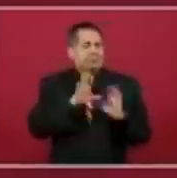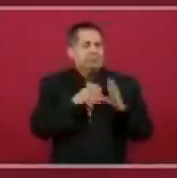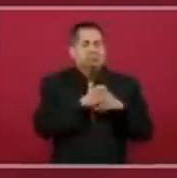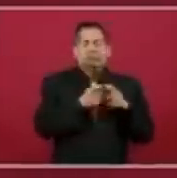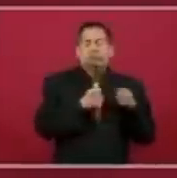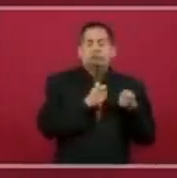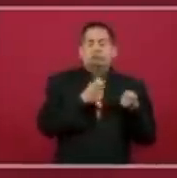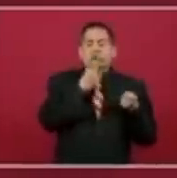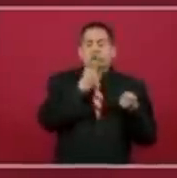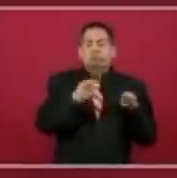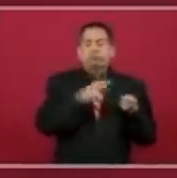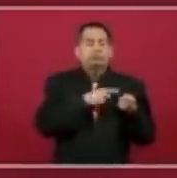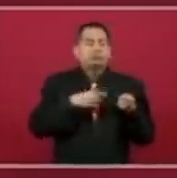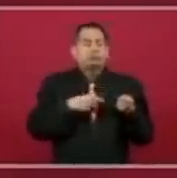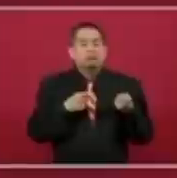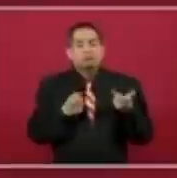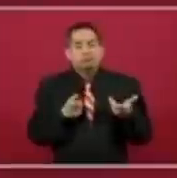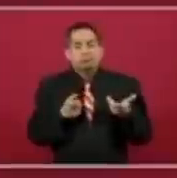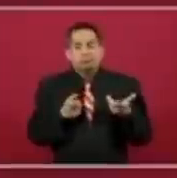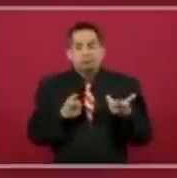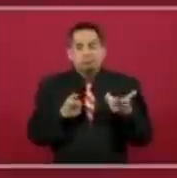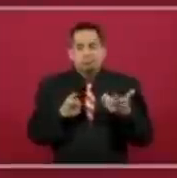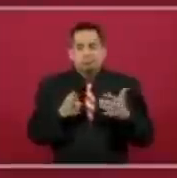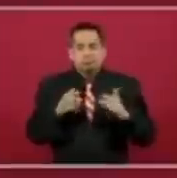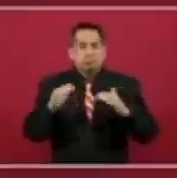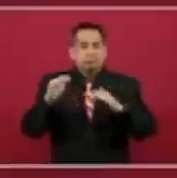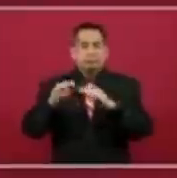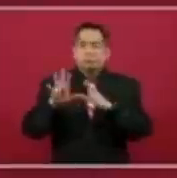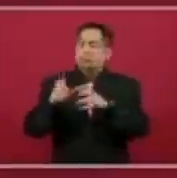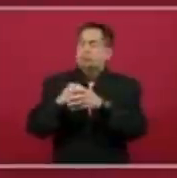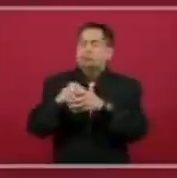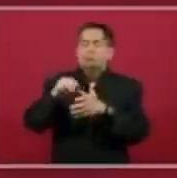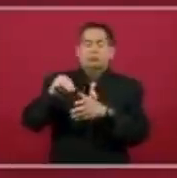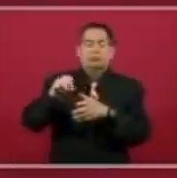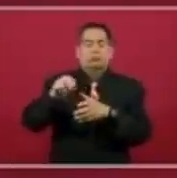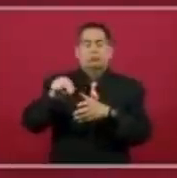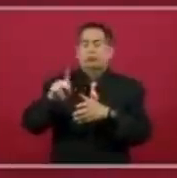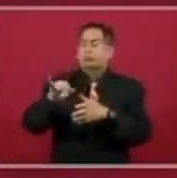Que había que terminar con el monopolio de Pemex, ¿no?,